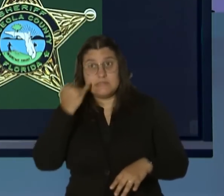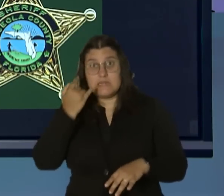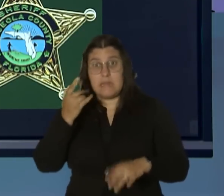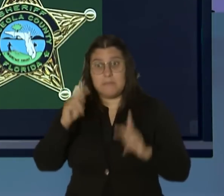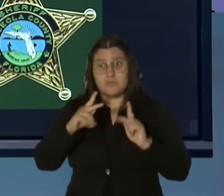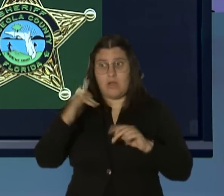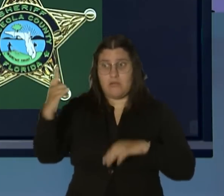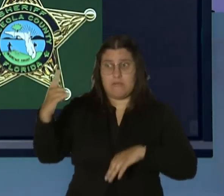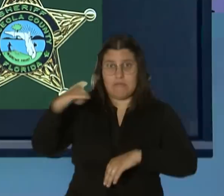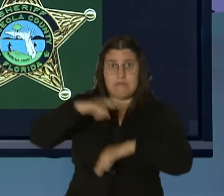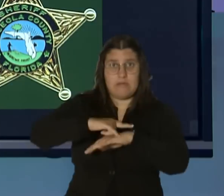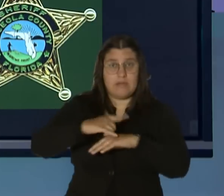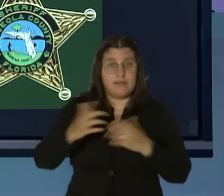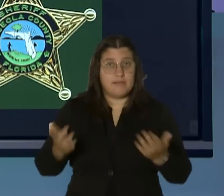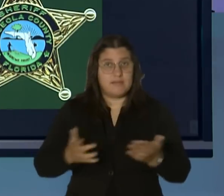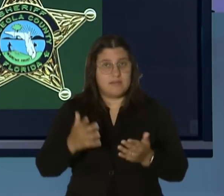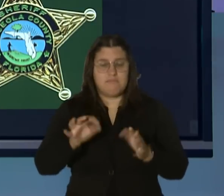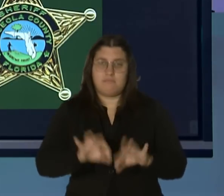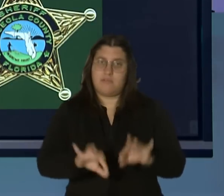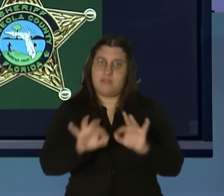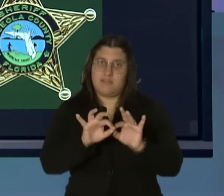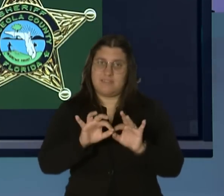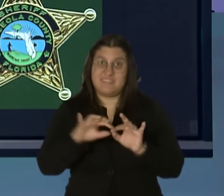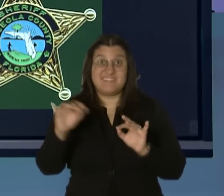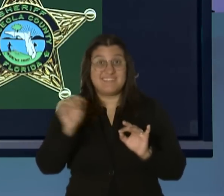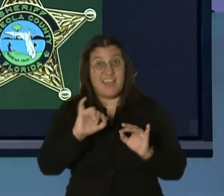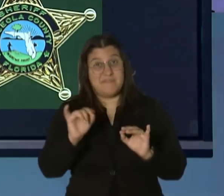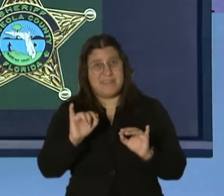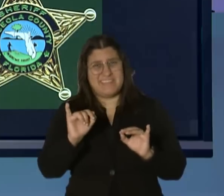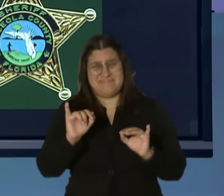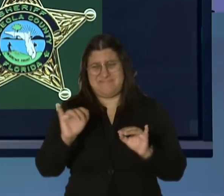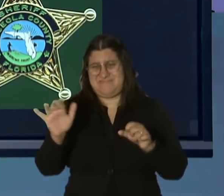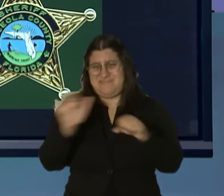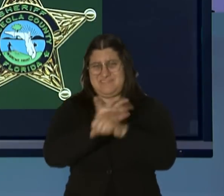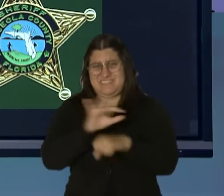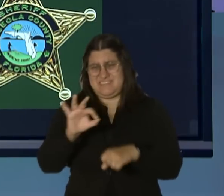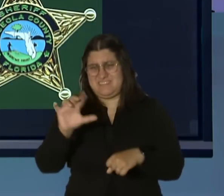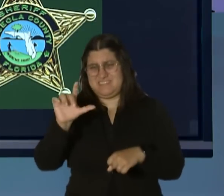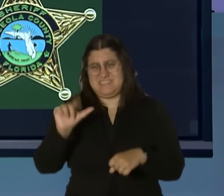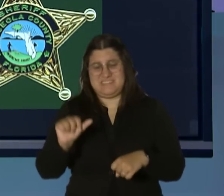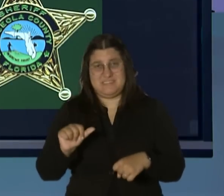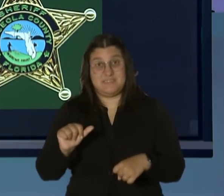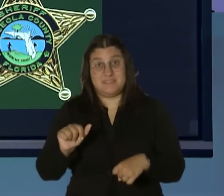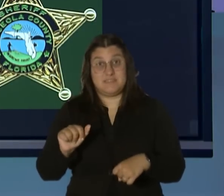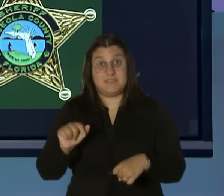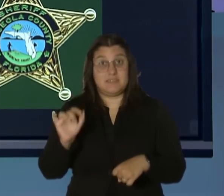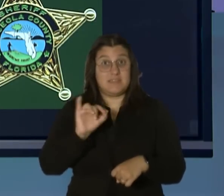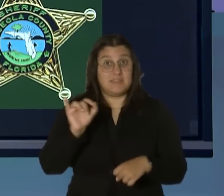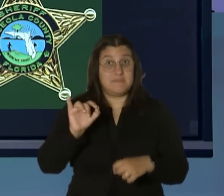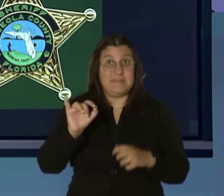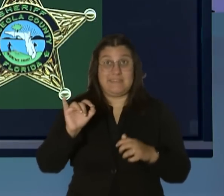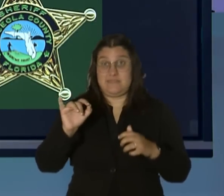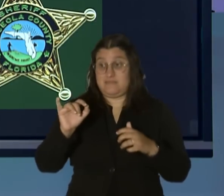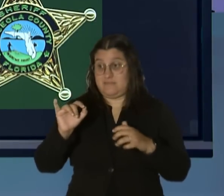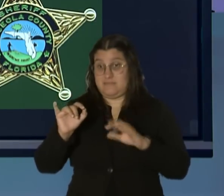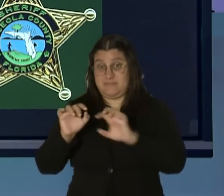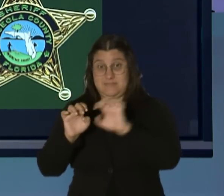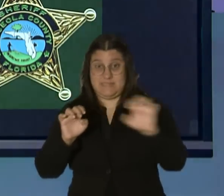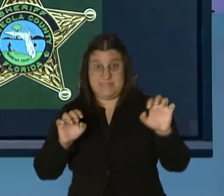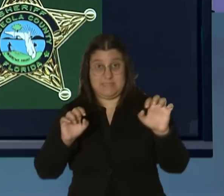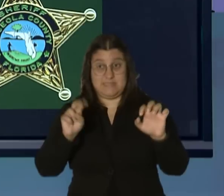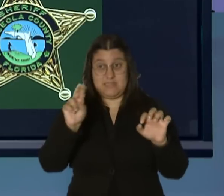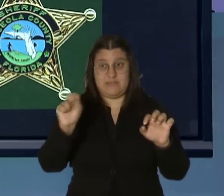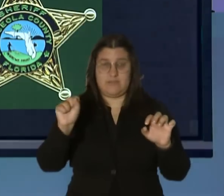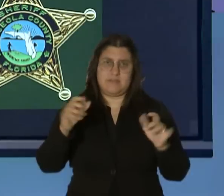acá, ¿ok? Importante. también allá en todo el estado de la Florida, no solamente el County de Oceola y toda la costa este de los Estados Unidos.